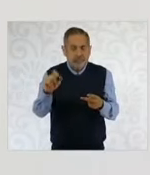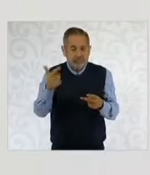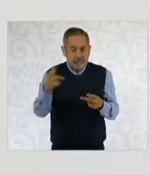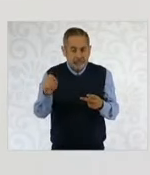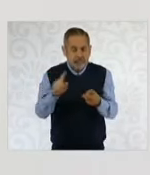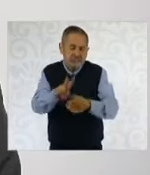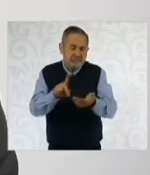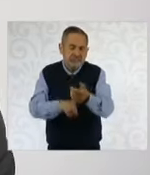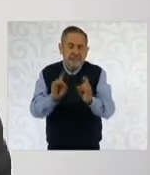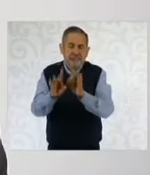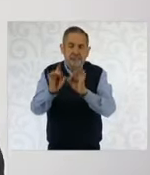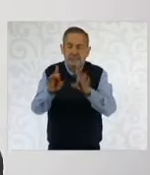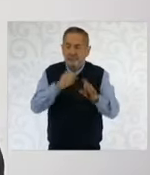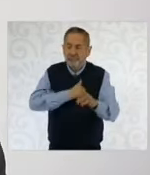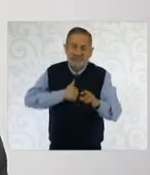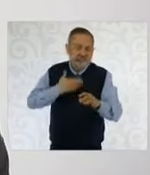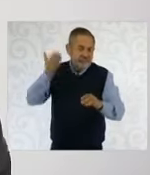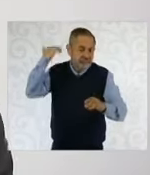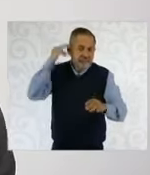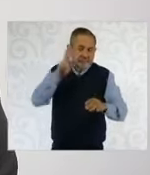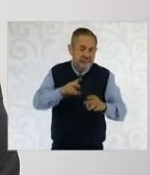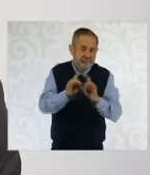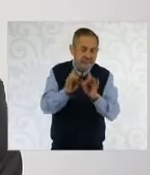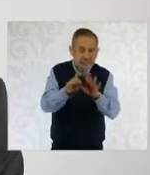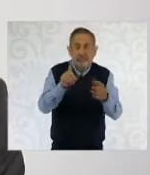Seguridad señaló que el promedio de homicidios durante octubre fue de 83. Agregó que estas cifras se lograron gracias al trabajo de las